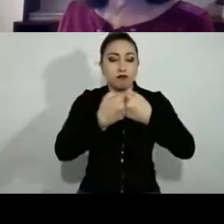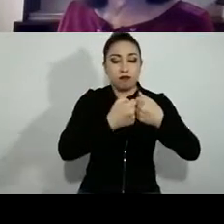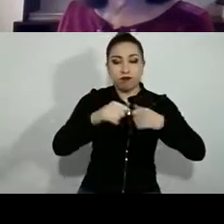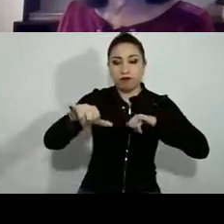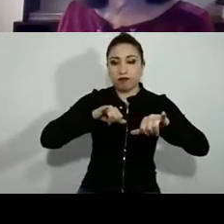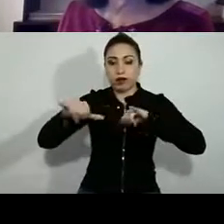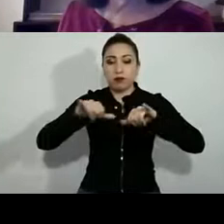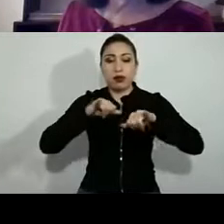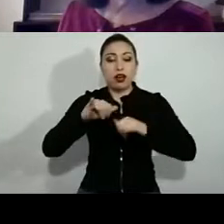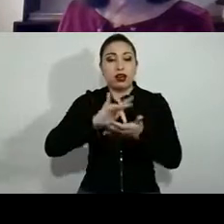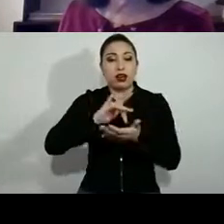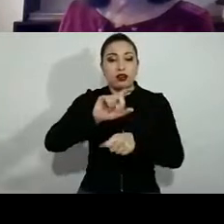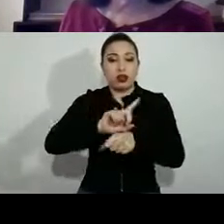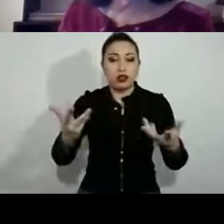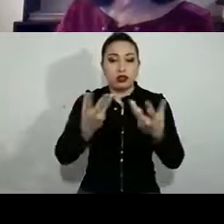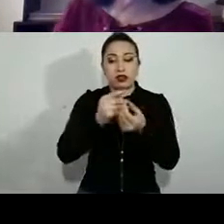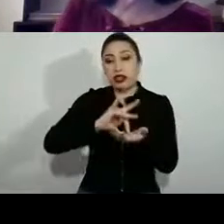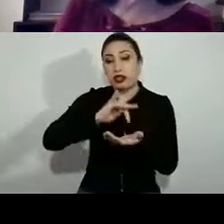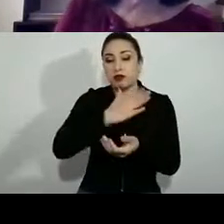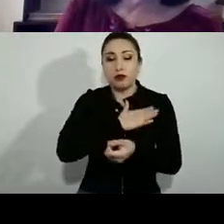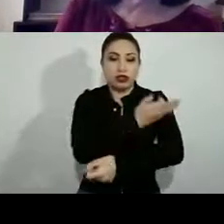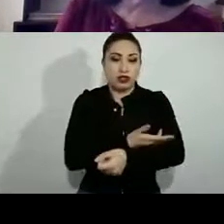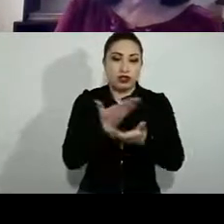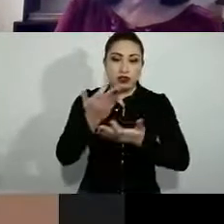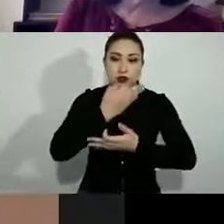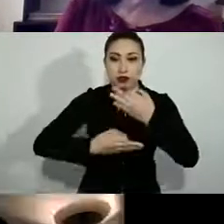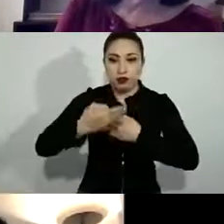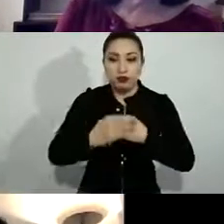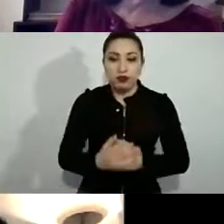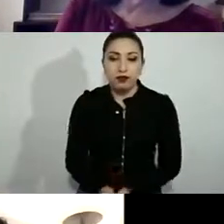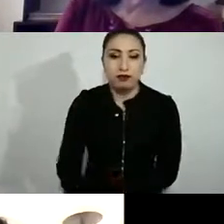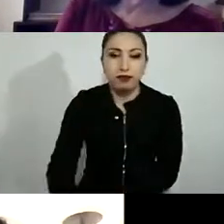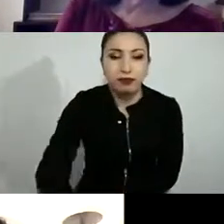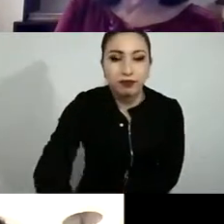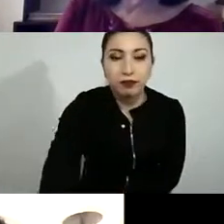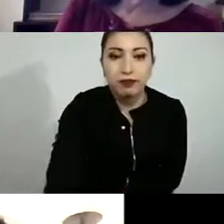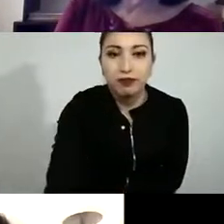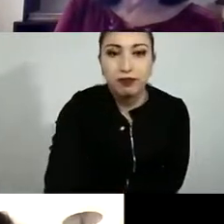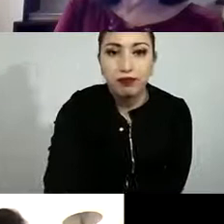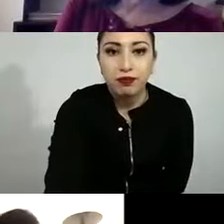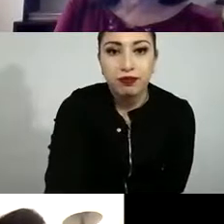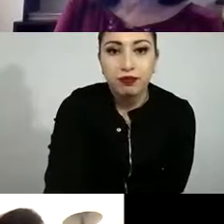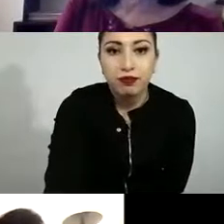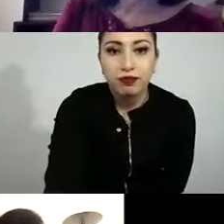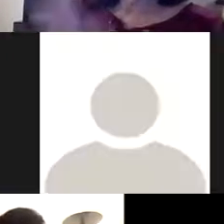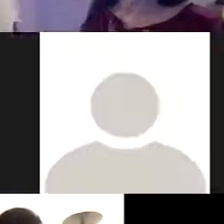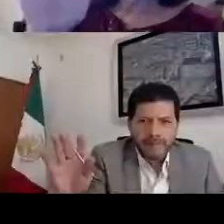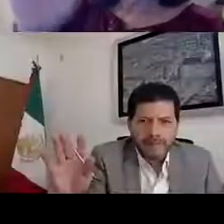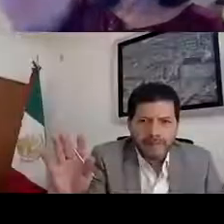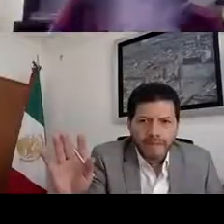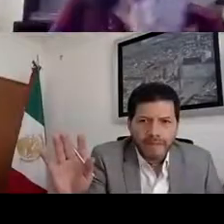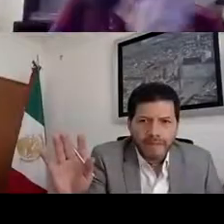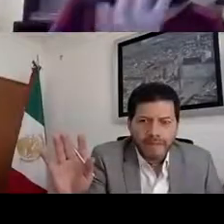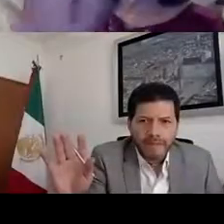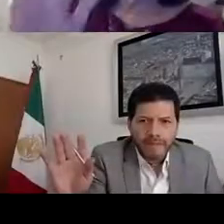de cada uno de ustedes Muchas gracias, que tengan excelente tarde Gracias, diputada Saludos a todos y a todas Hasta luego Gracias